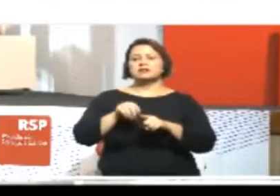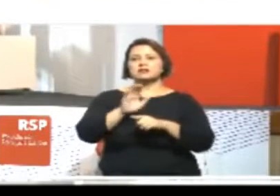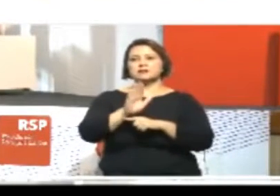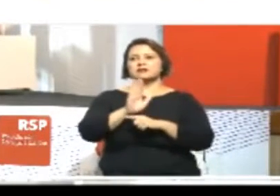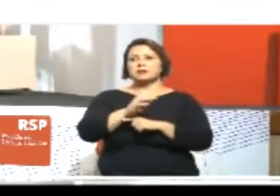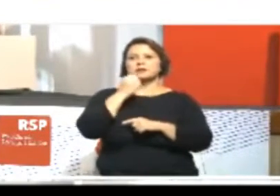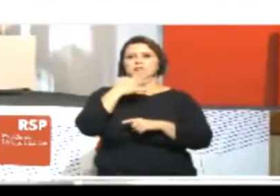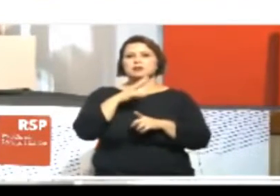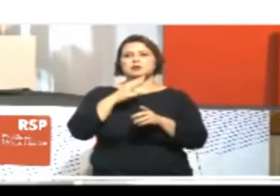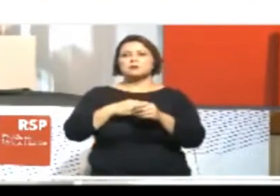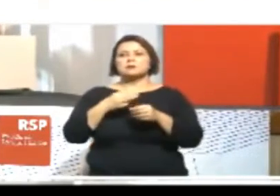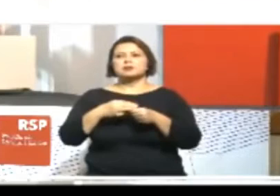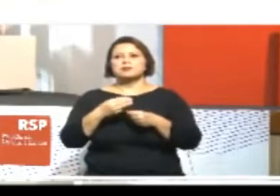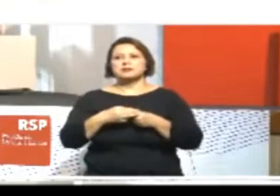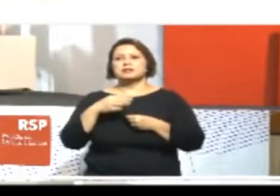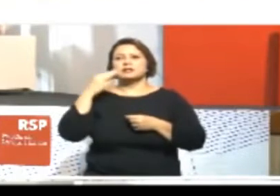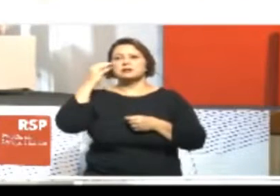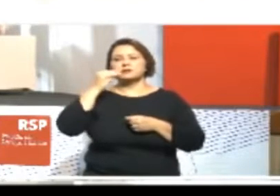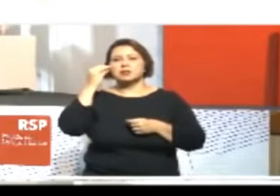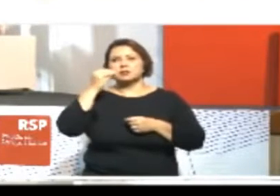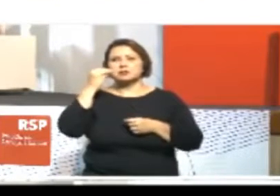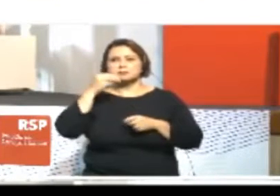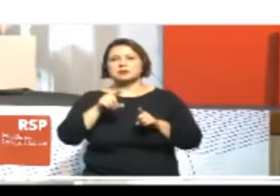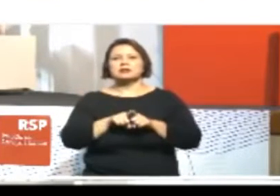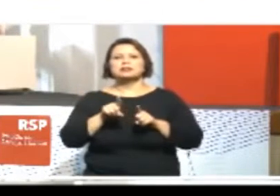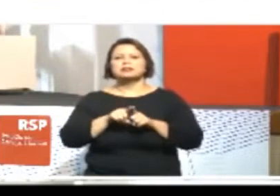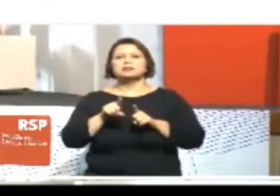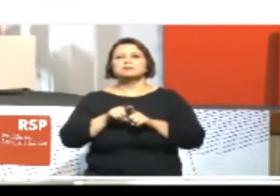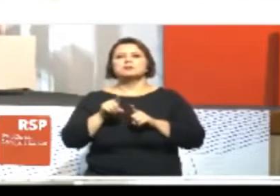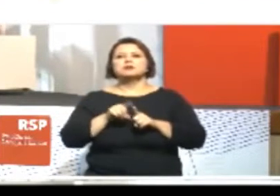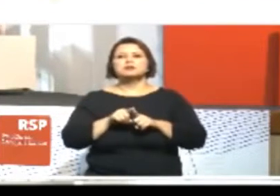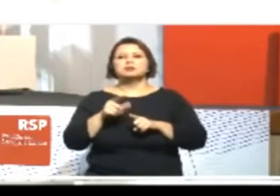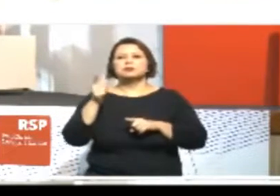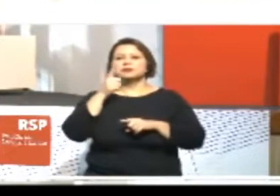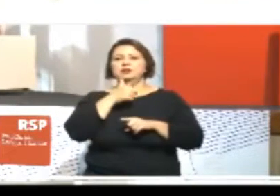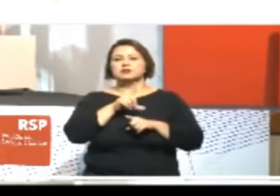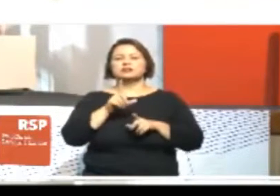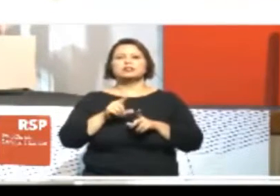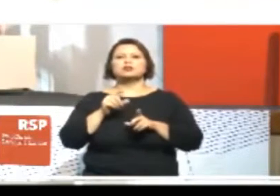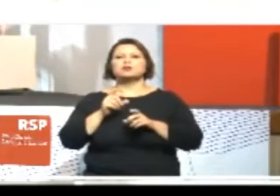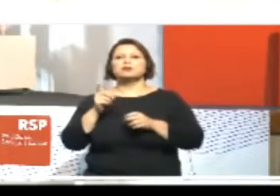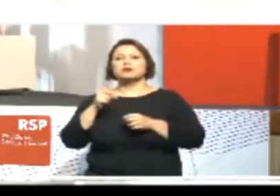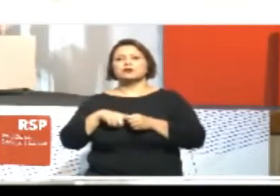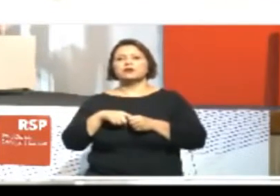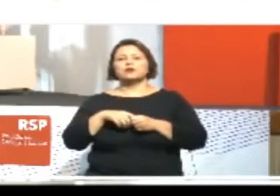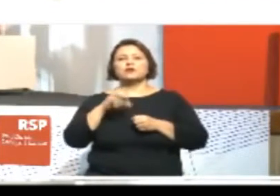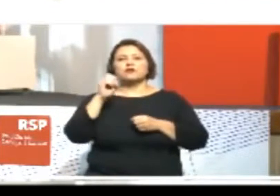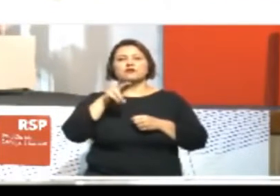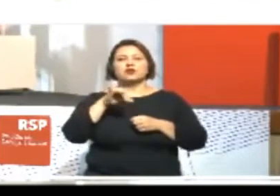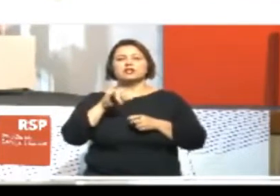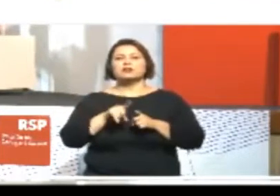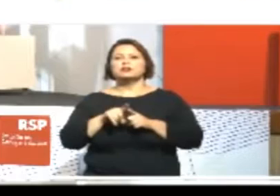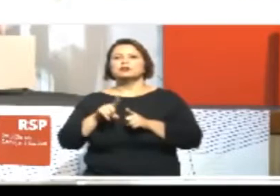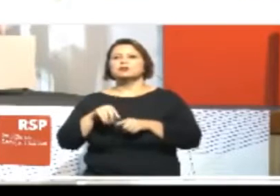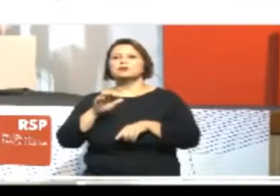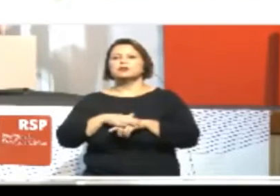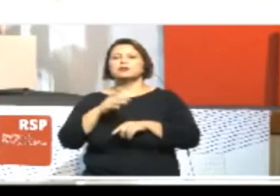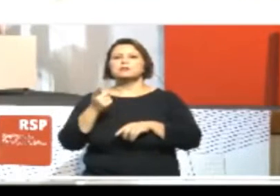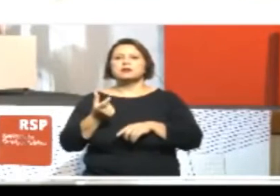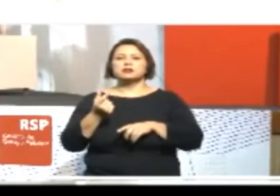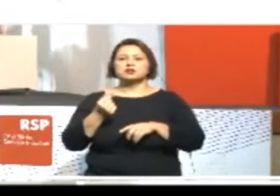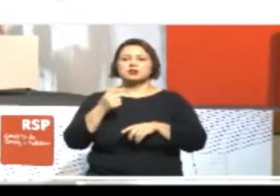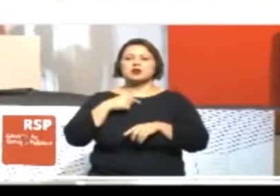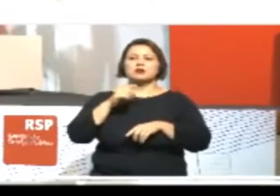que tenga la municipalidad anteriormente en obtener convenios. Entonces, como quien dice, entre más dinero tenga, más dinero le va a